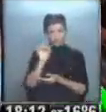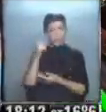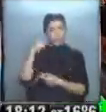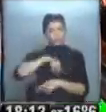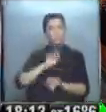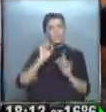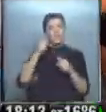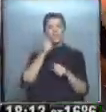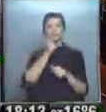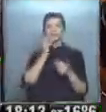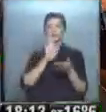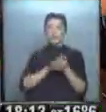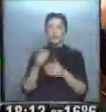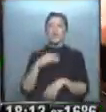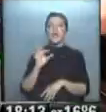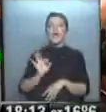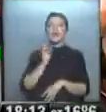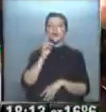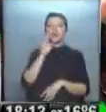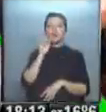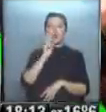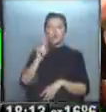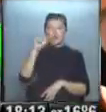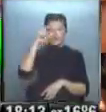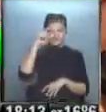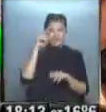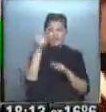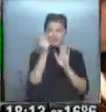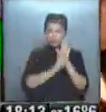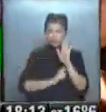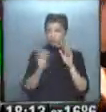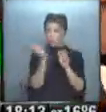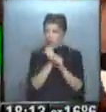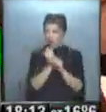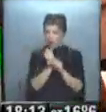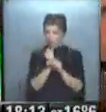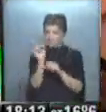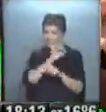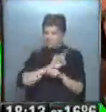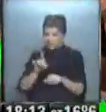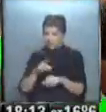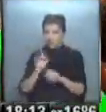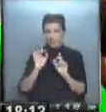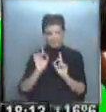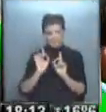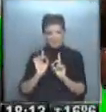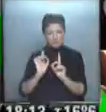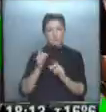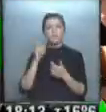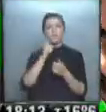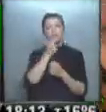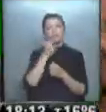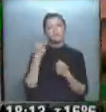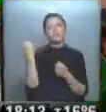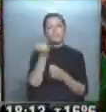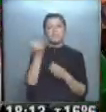nos aprobaron el presupuesto en el año 2010 y bueno, tuvimos dificultades, pero pudimos salir adelante. Por eso es importante, muchas veces, cuando uno